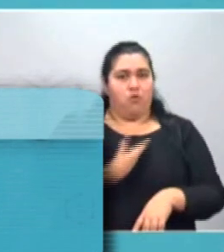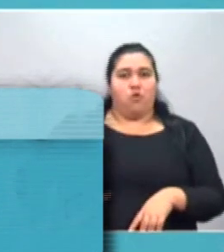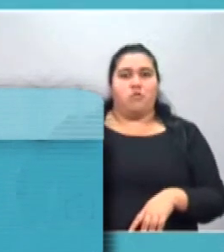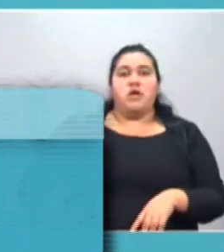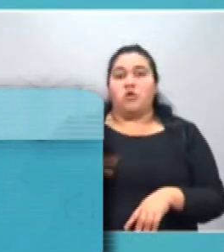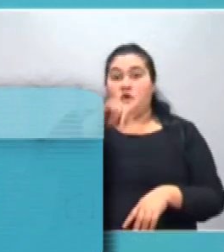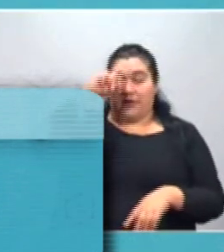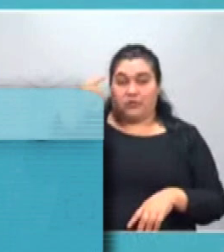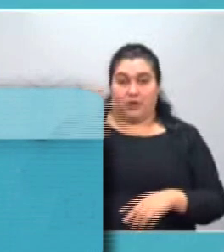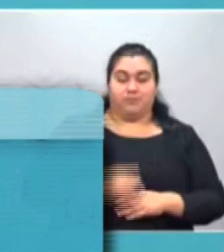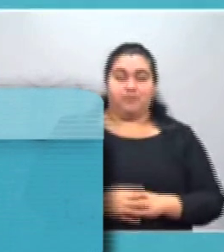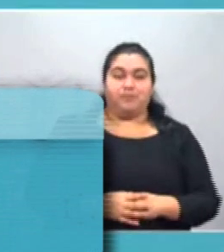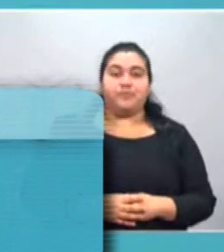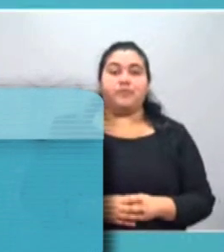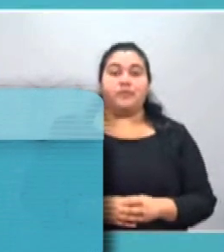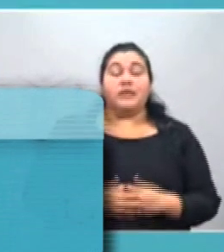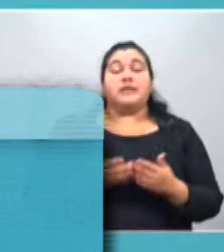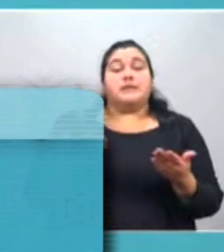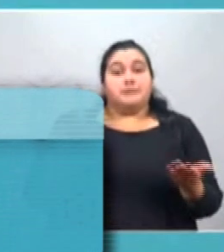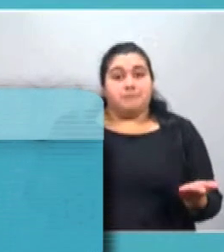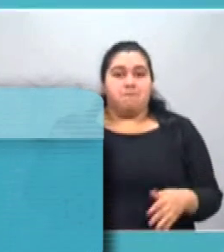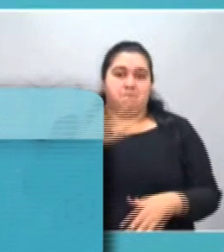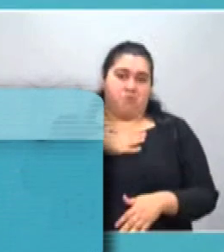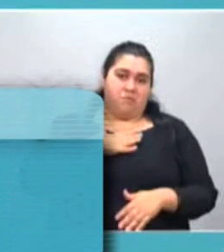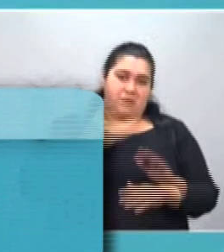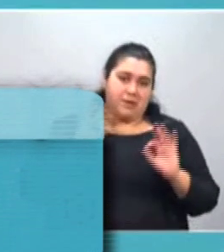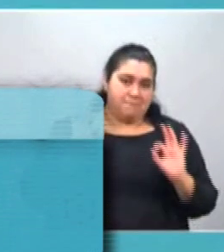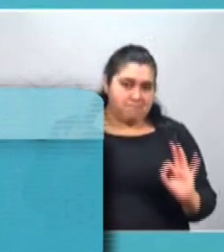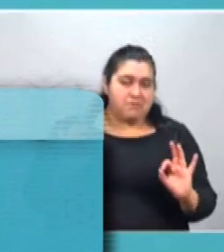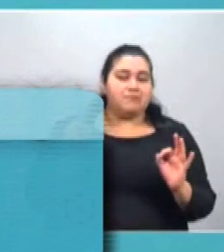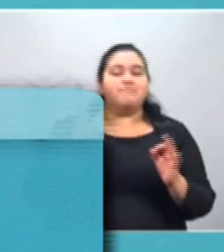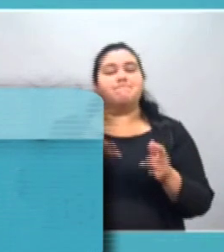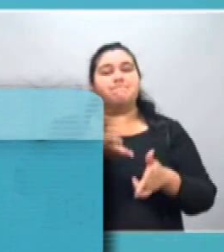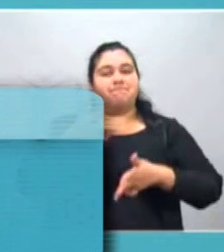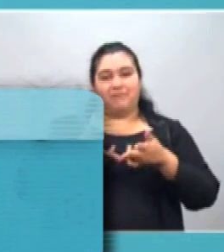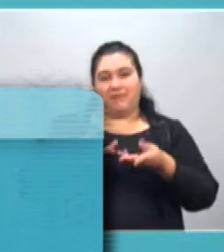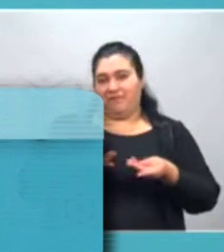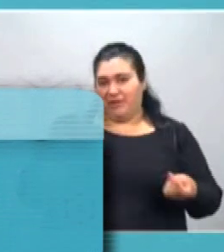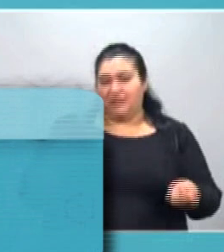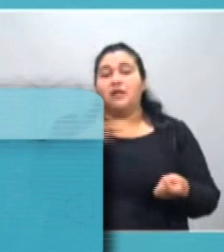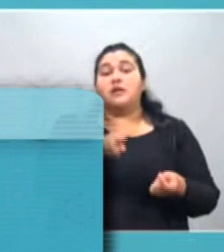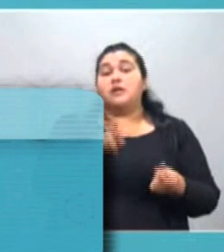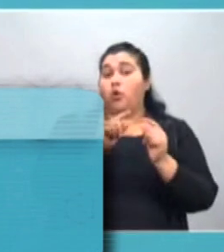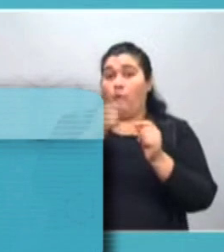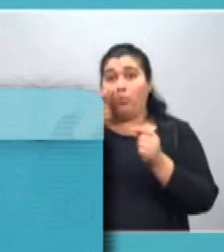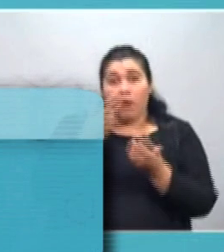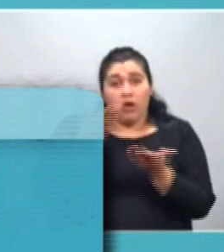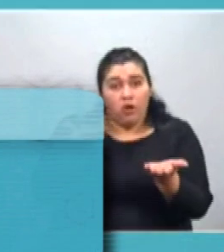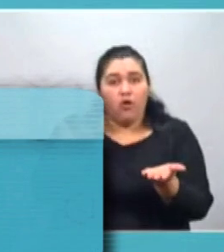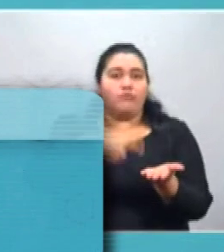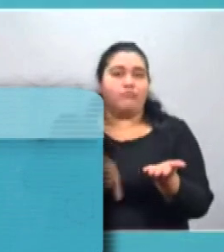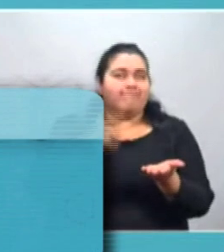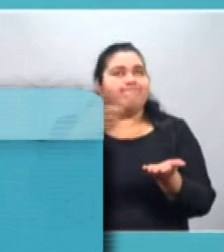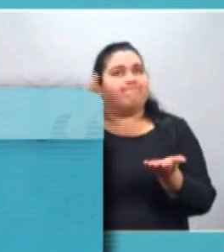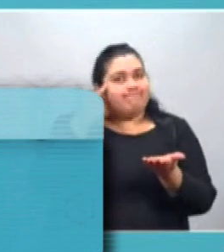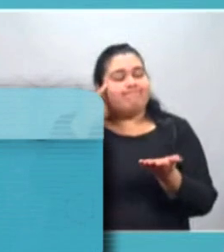legítimamente al gobierno nacional. Así que, por mi parte, concluyo con este número, que es lo suficientemente elocuente